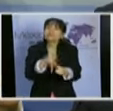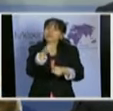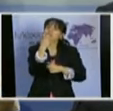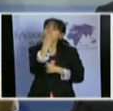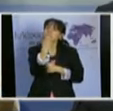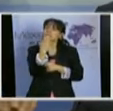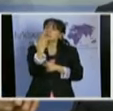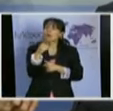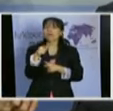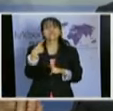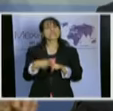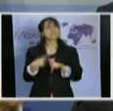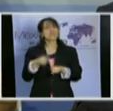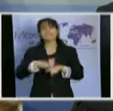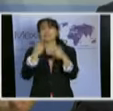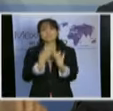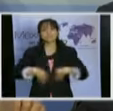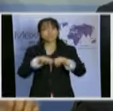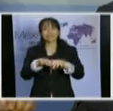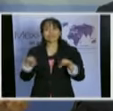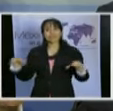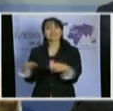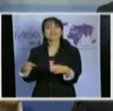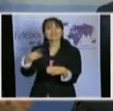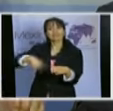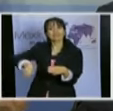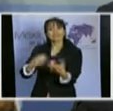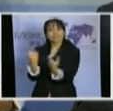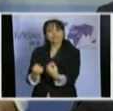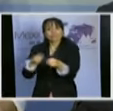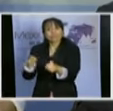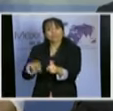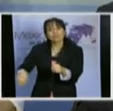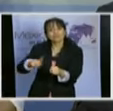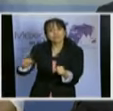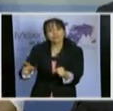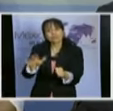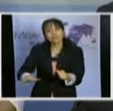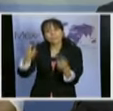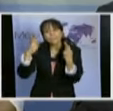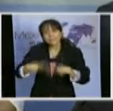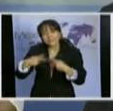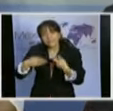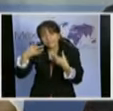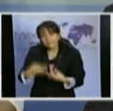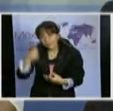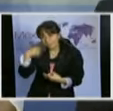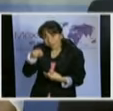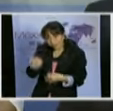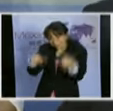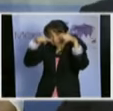un eje central de la implementación de los objetivos sostenibles de